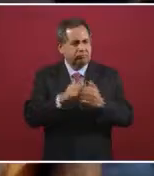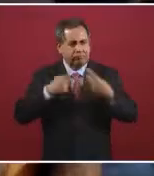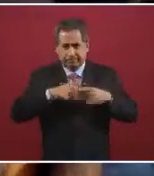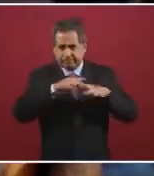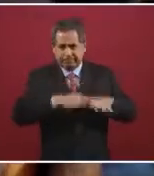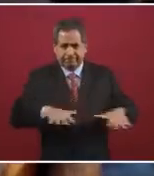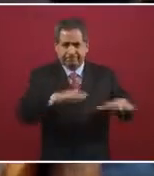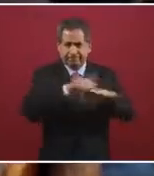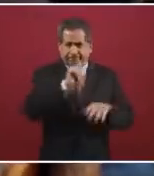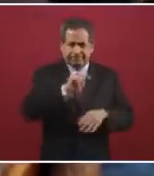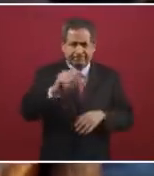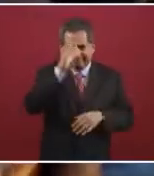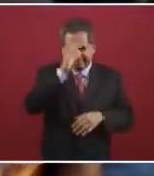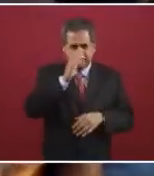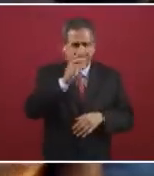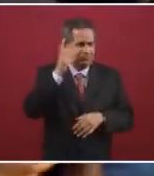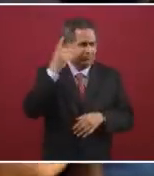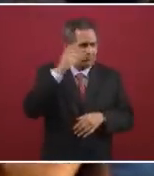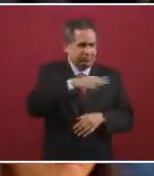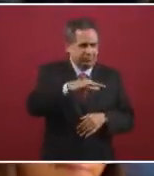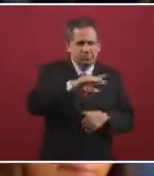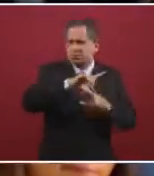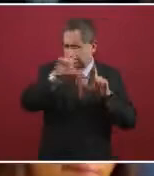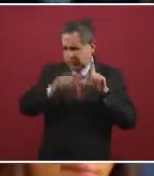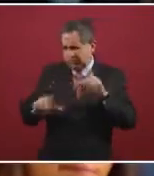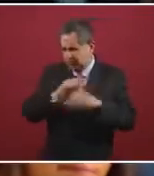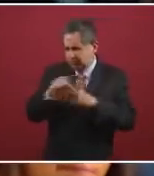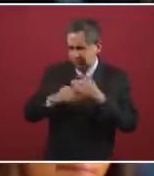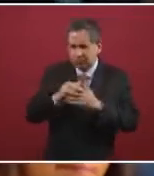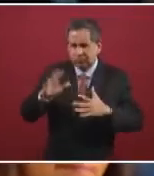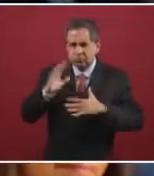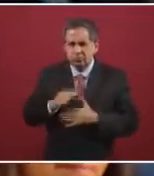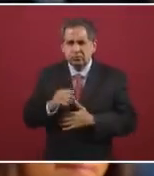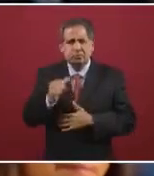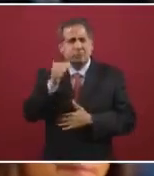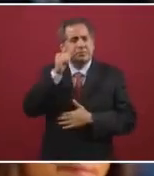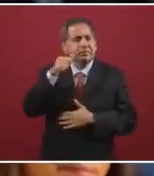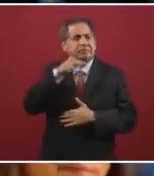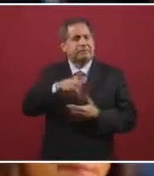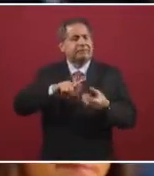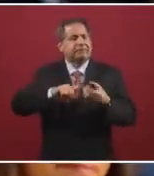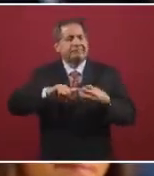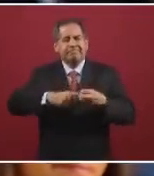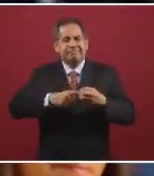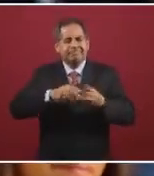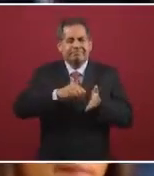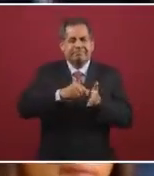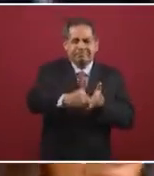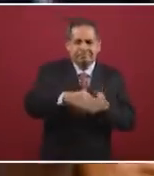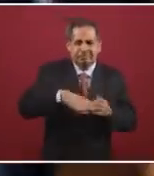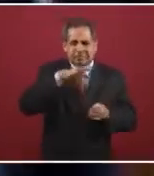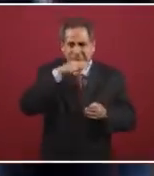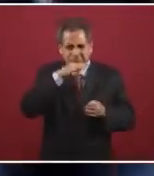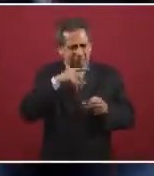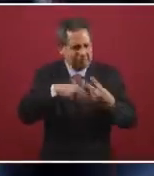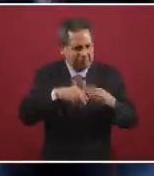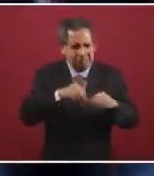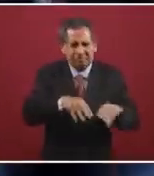región lagunera de Coahuila y Durango y de todo el país. Allá se sembraba el frijol, señor, el maíz, los